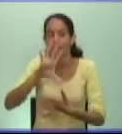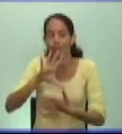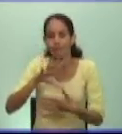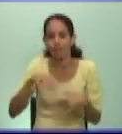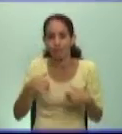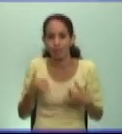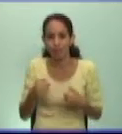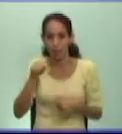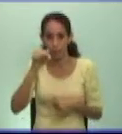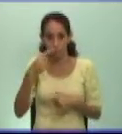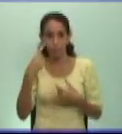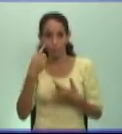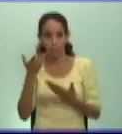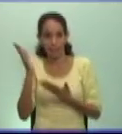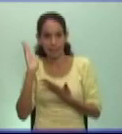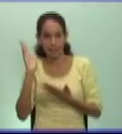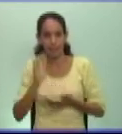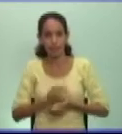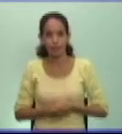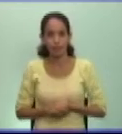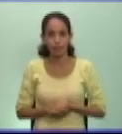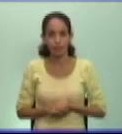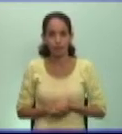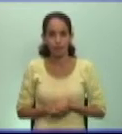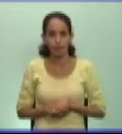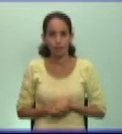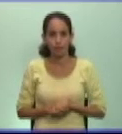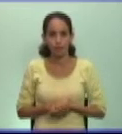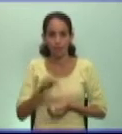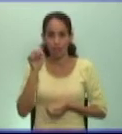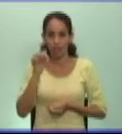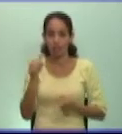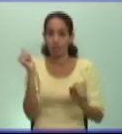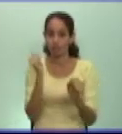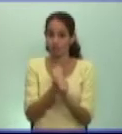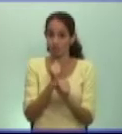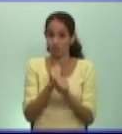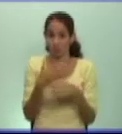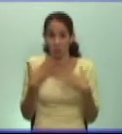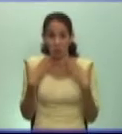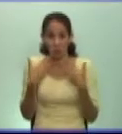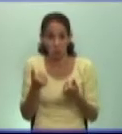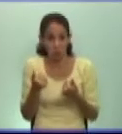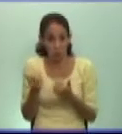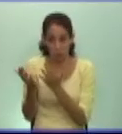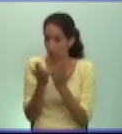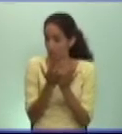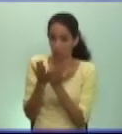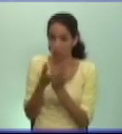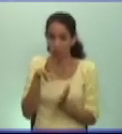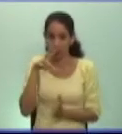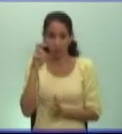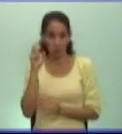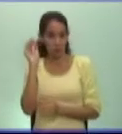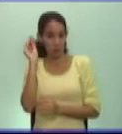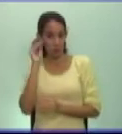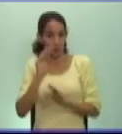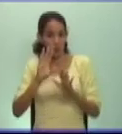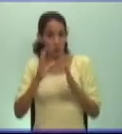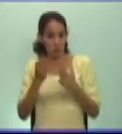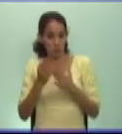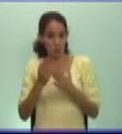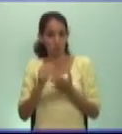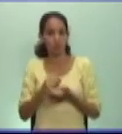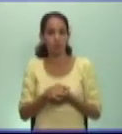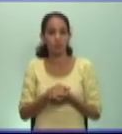detienen. Miren esto, cuántos elementos trabajamos, cuántos elementos conocemos. En el 45, la fundación de